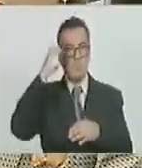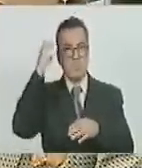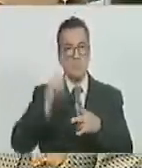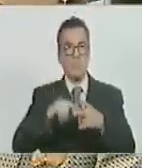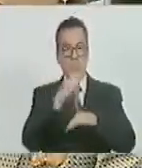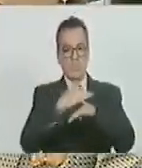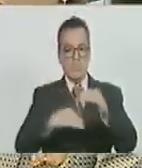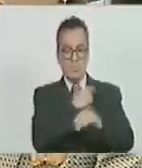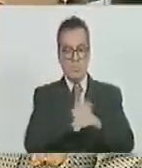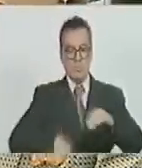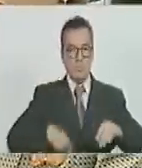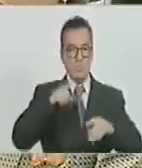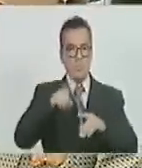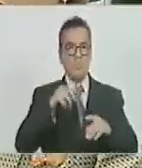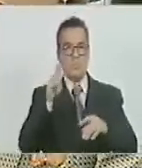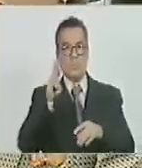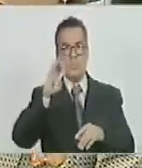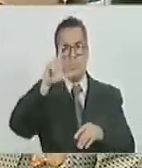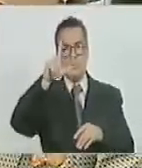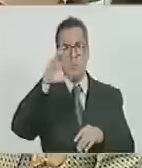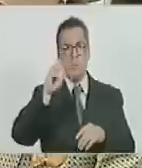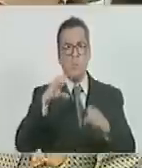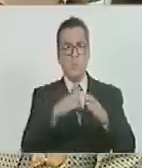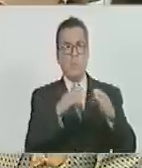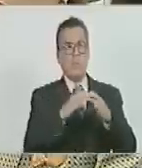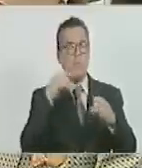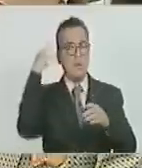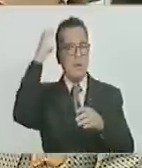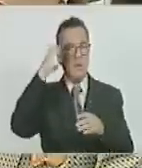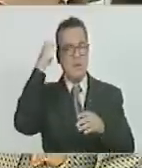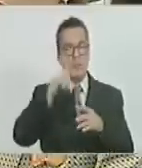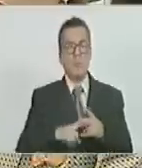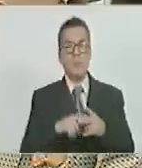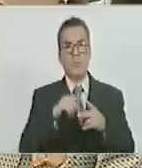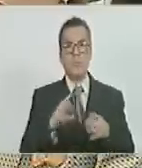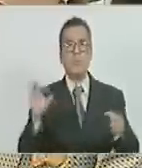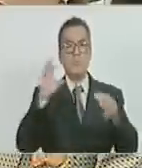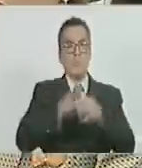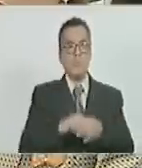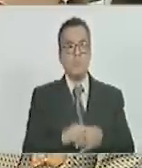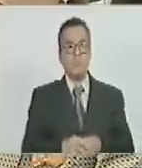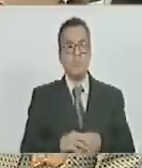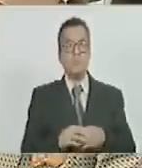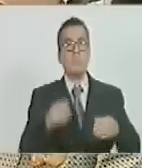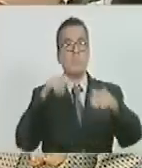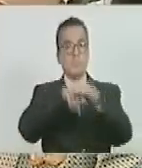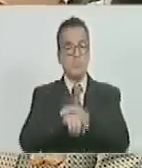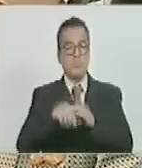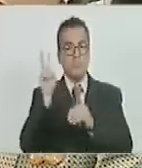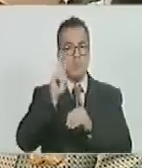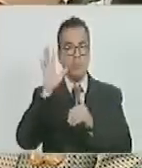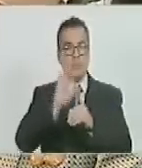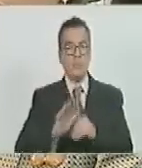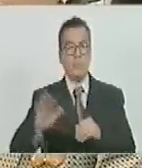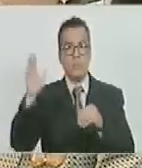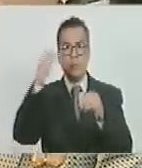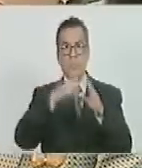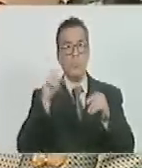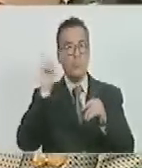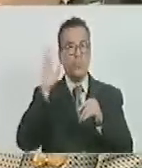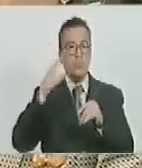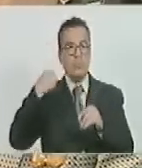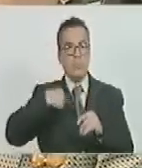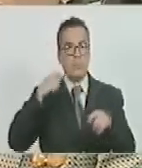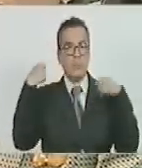vicepresidenta en Bruselas al momento de la cumbre Unión Europea-CELAC. Es parte de la reinserción de Venezuela que todos los venezolanos